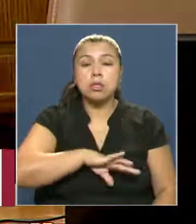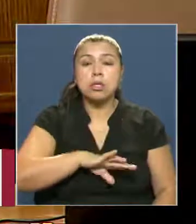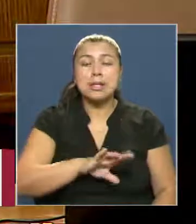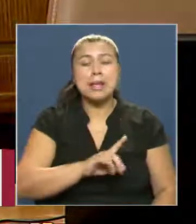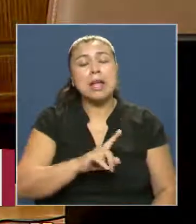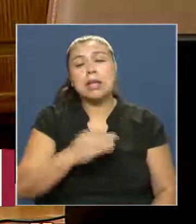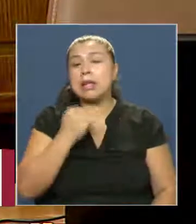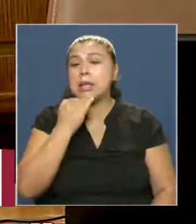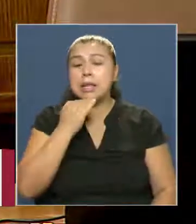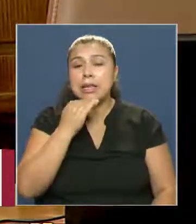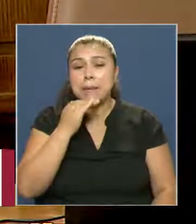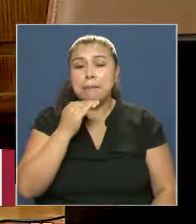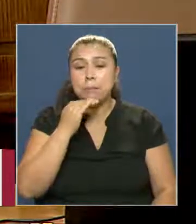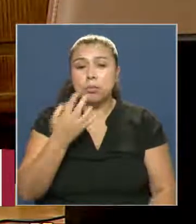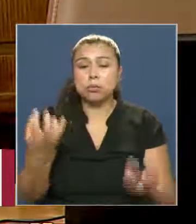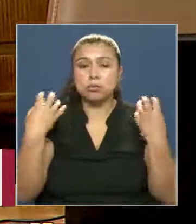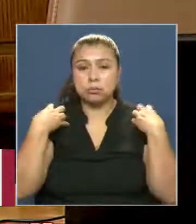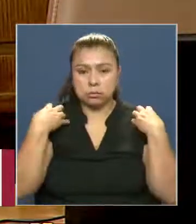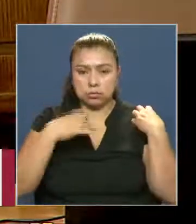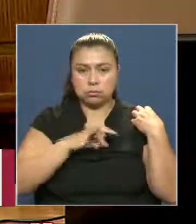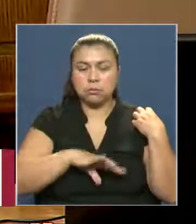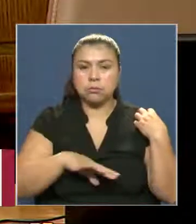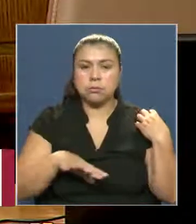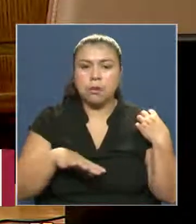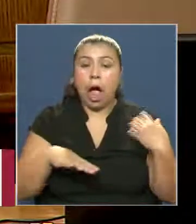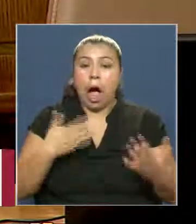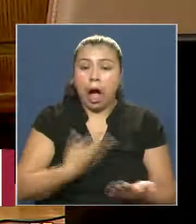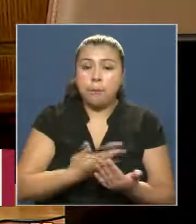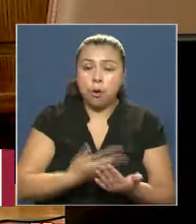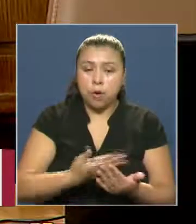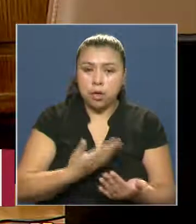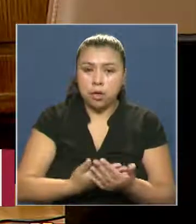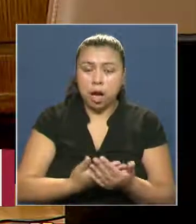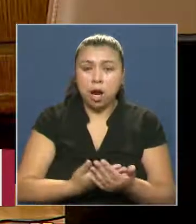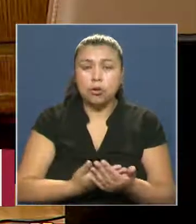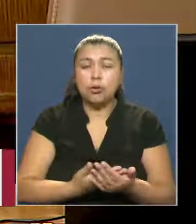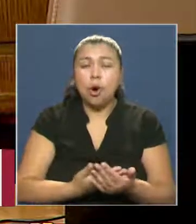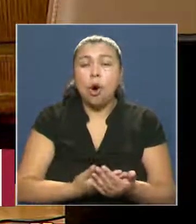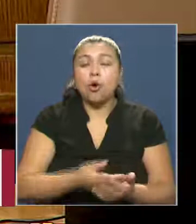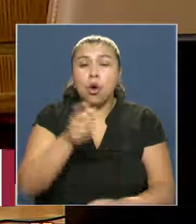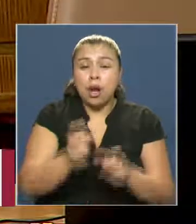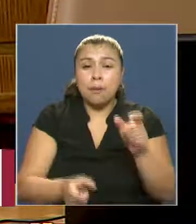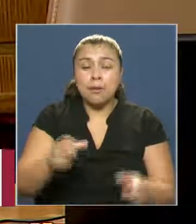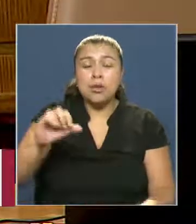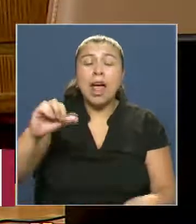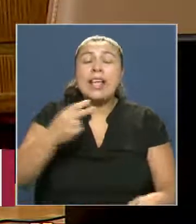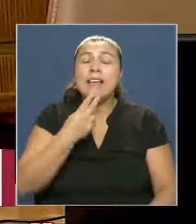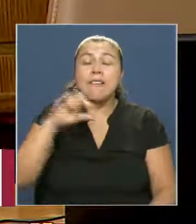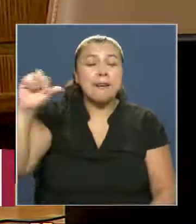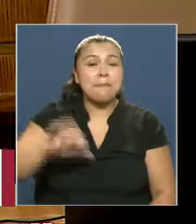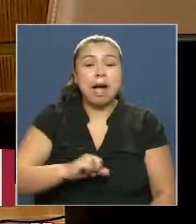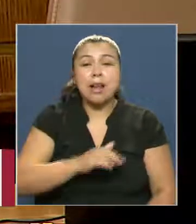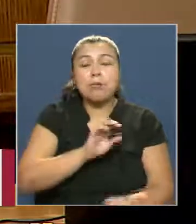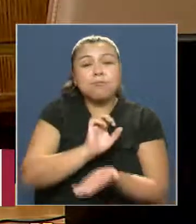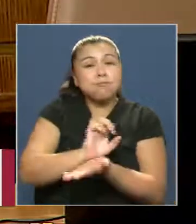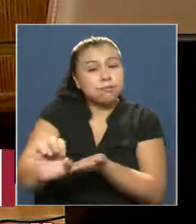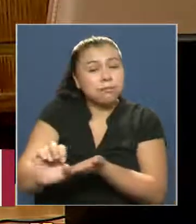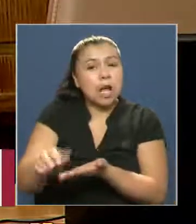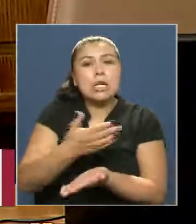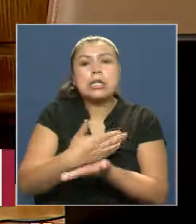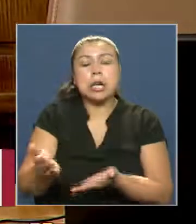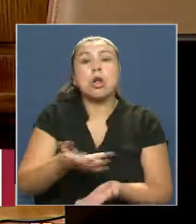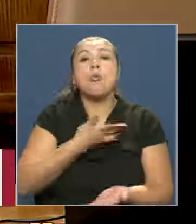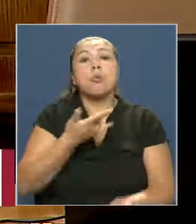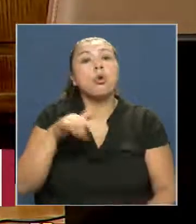social. Gozar con la desgracia de muchos es condenable y repudiable. Por eso